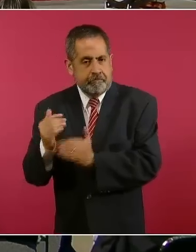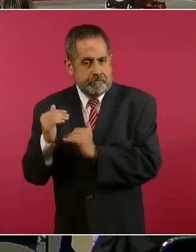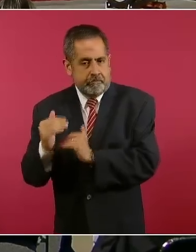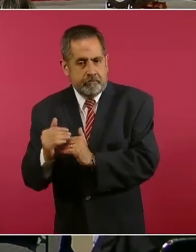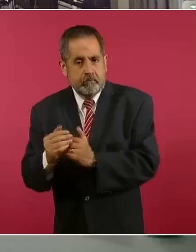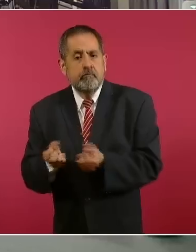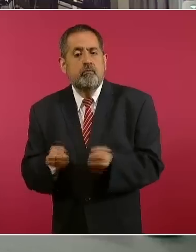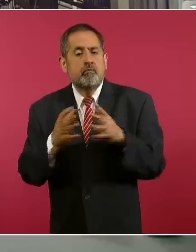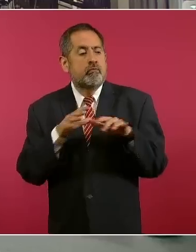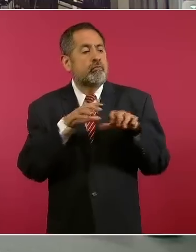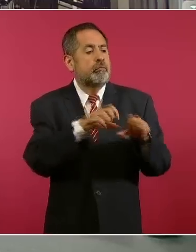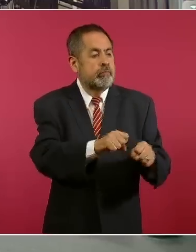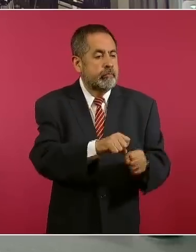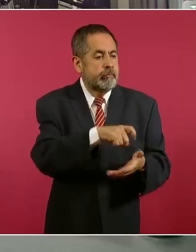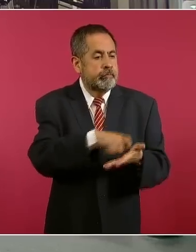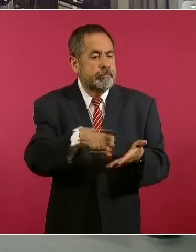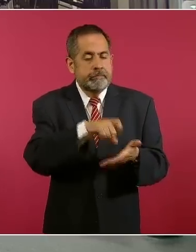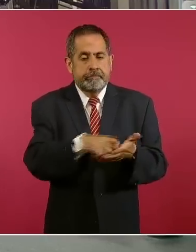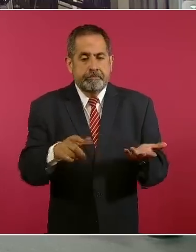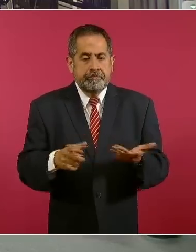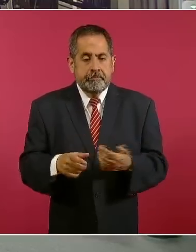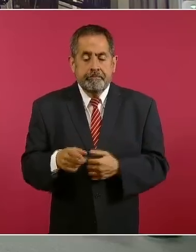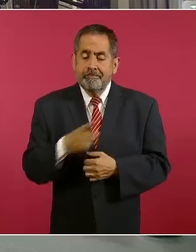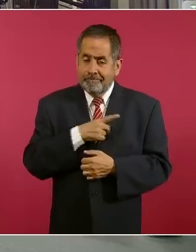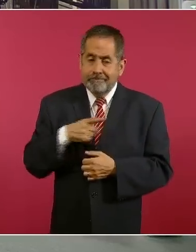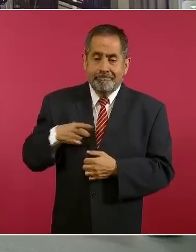O sea, que alcance